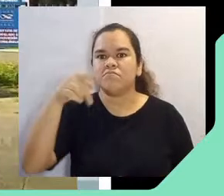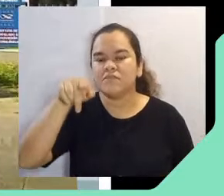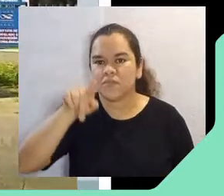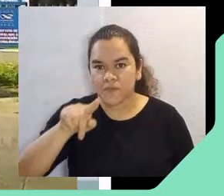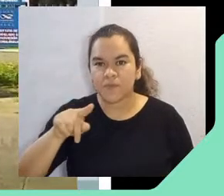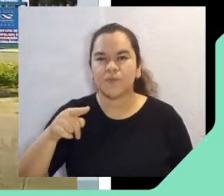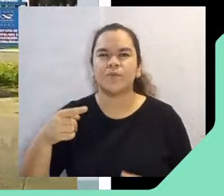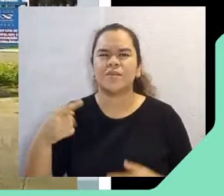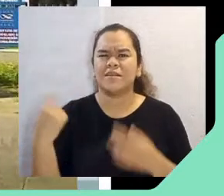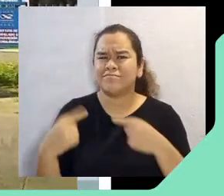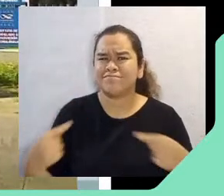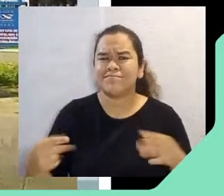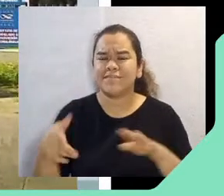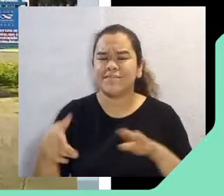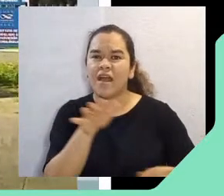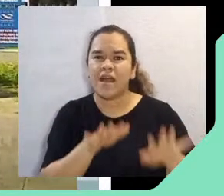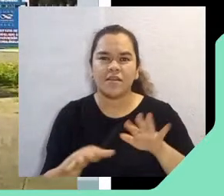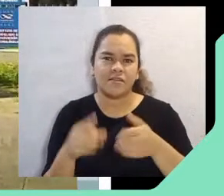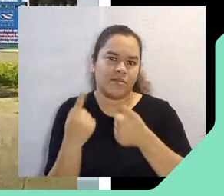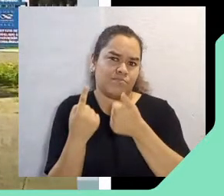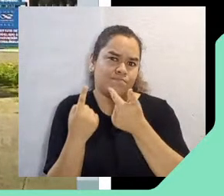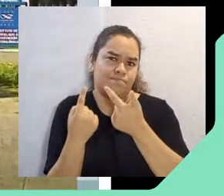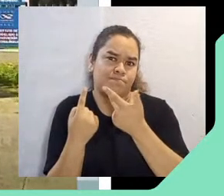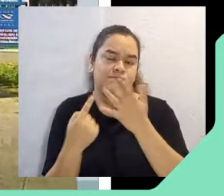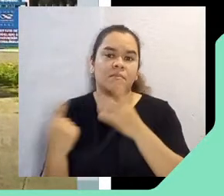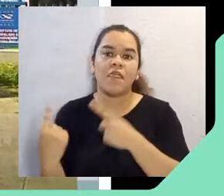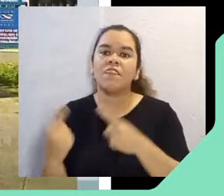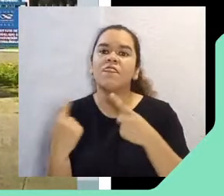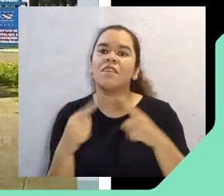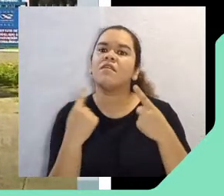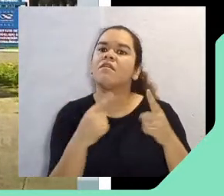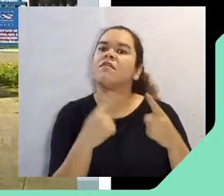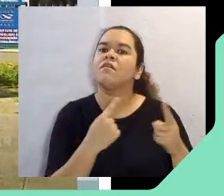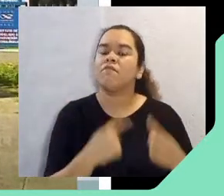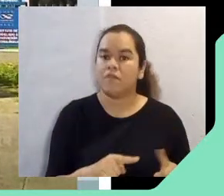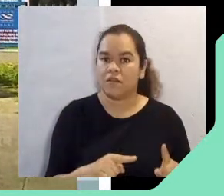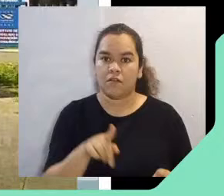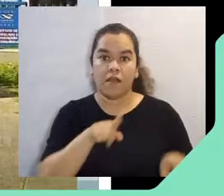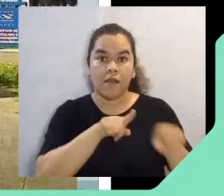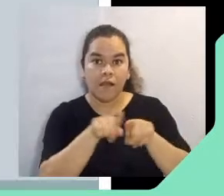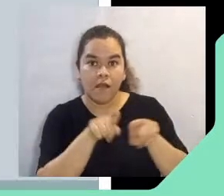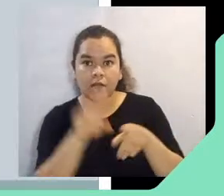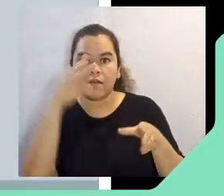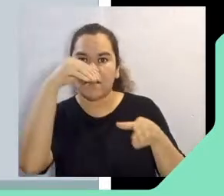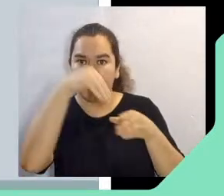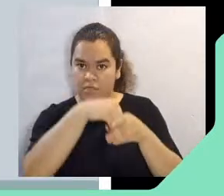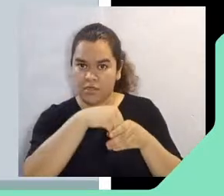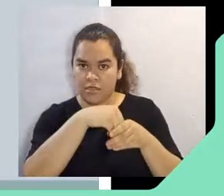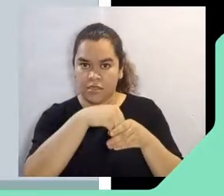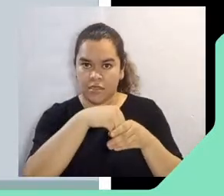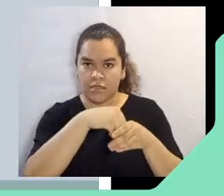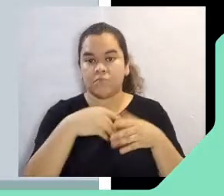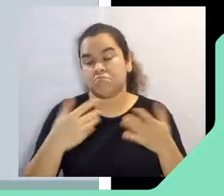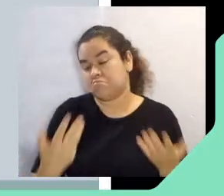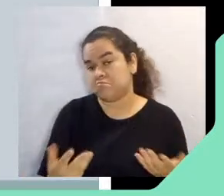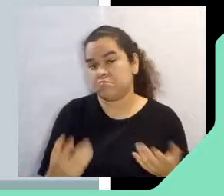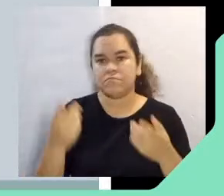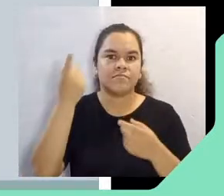de hacer otro tipo de actividades relacionadas y vinculadas a la carrera para poder adquirir un